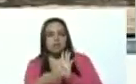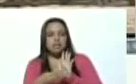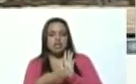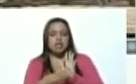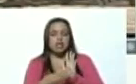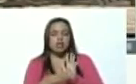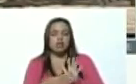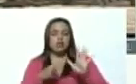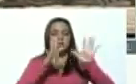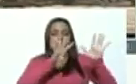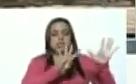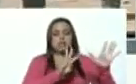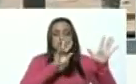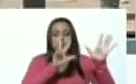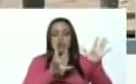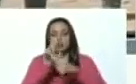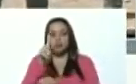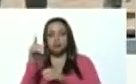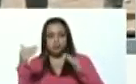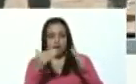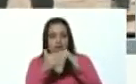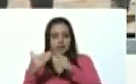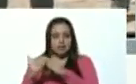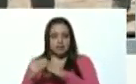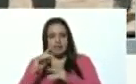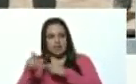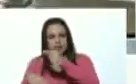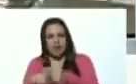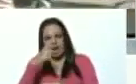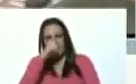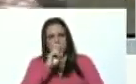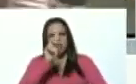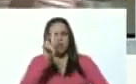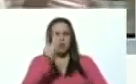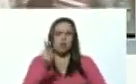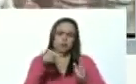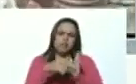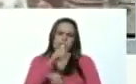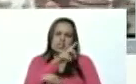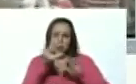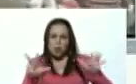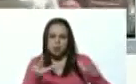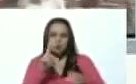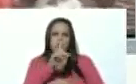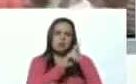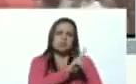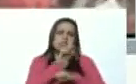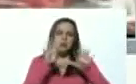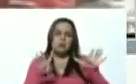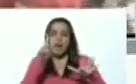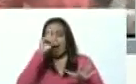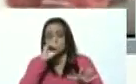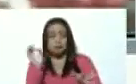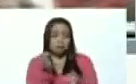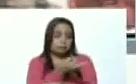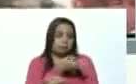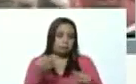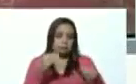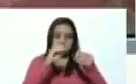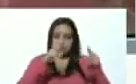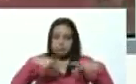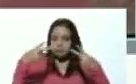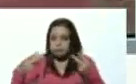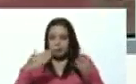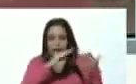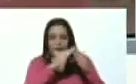217.981 viviendas. Y los años 2018-2019 fueron años de esplendor. En el